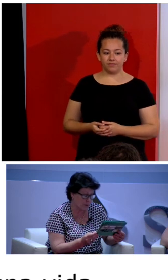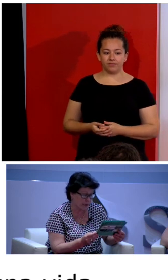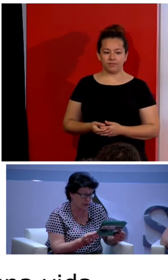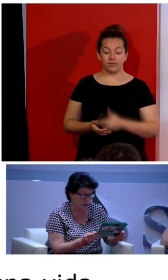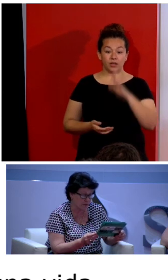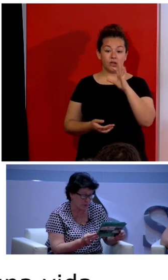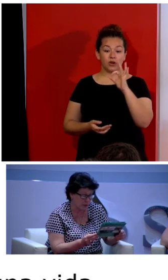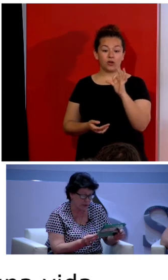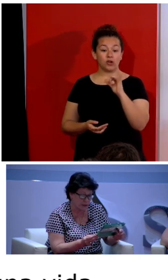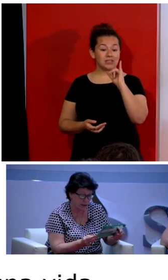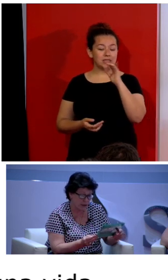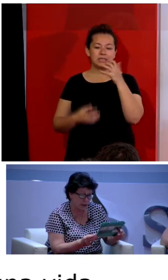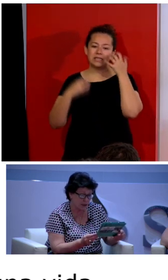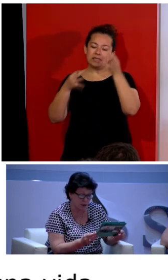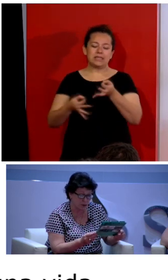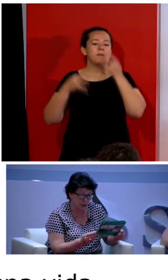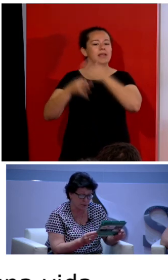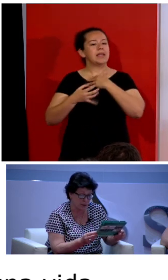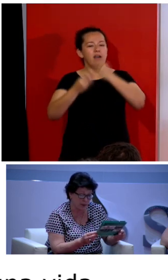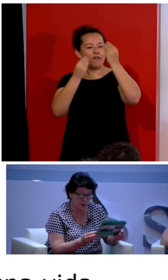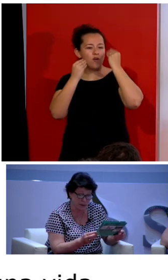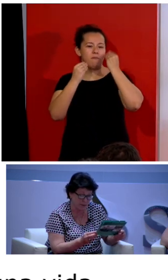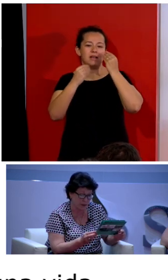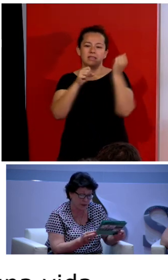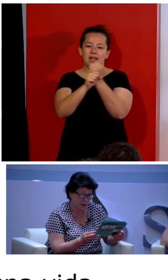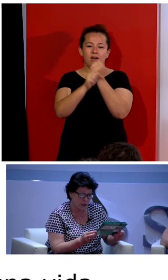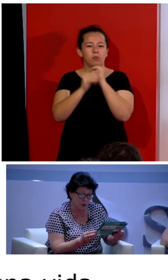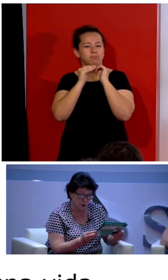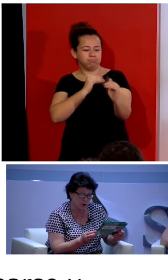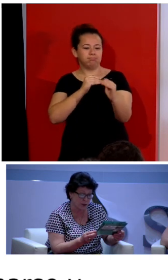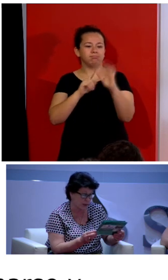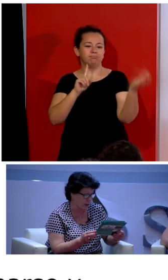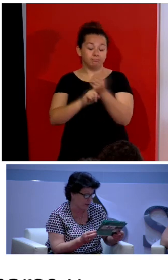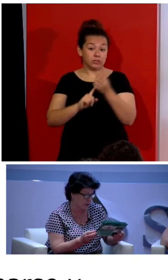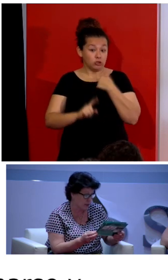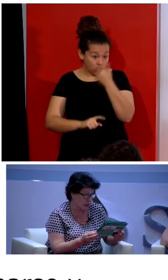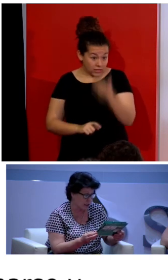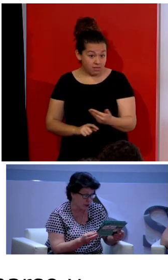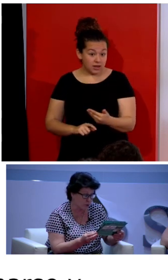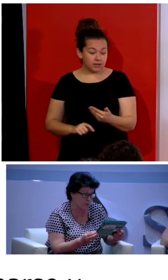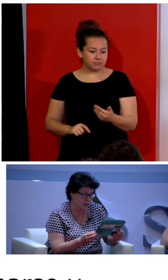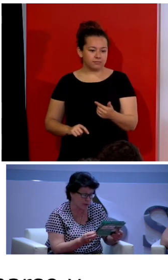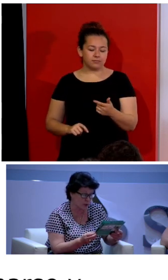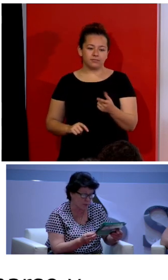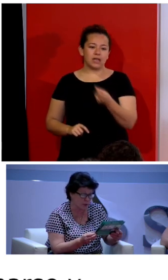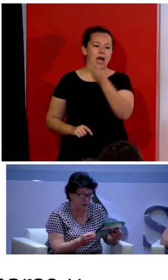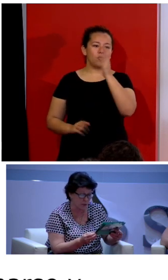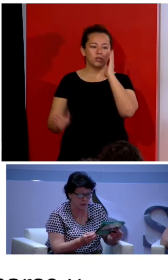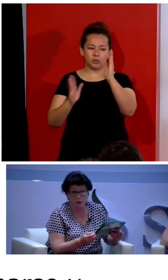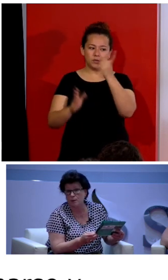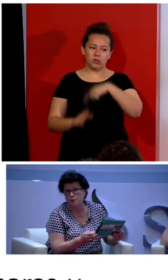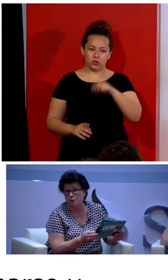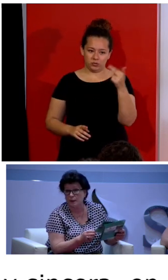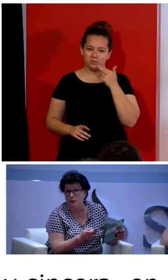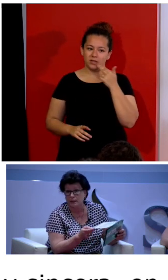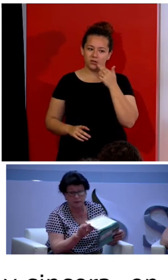Rosy siempre ha querido formarse y encontrar un trabajo estable, y os soy sincera, en algunos momentos hemos tenido miedo